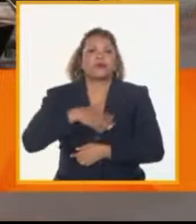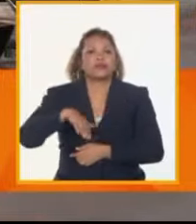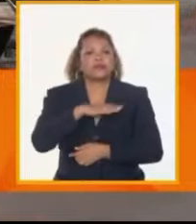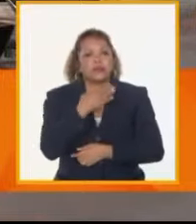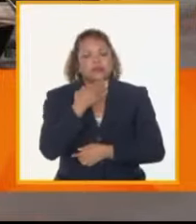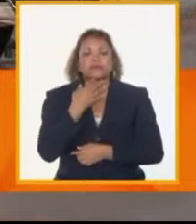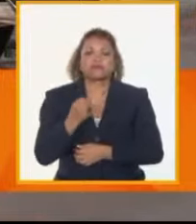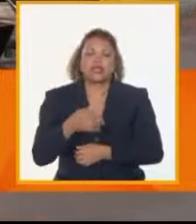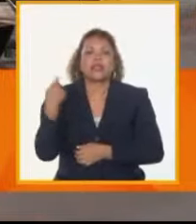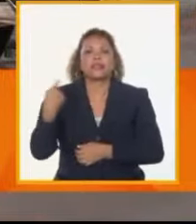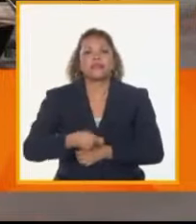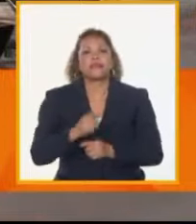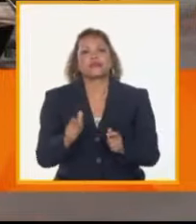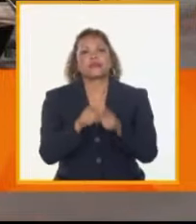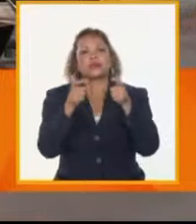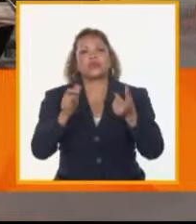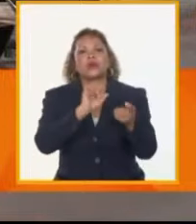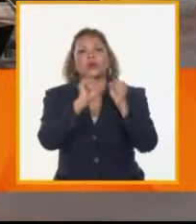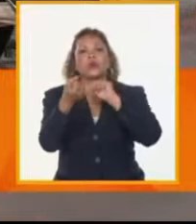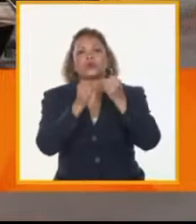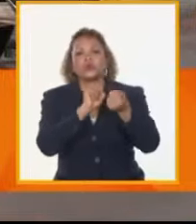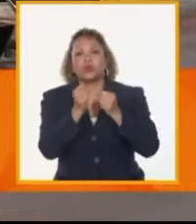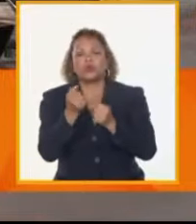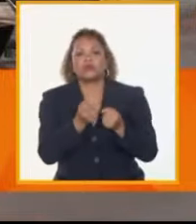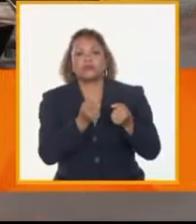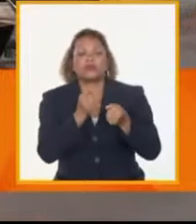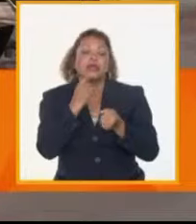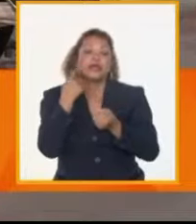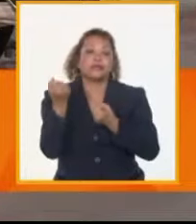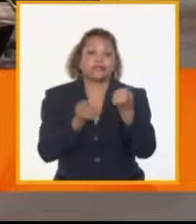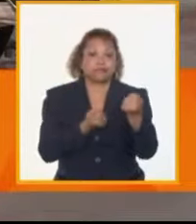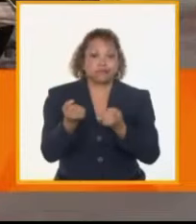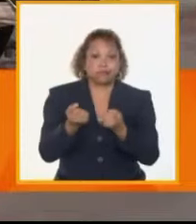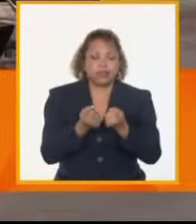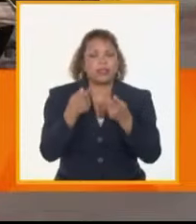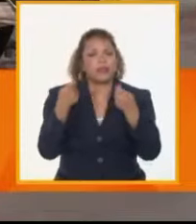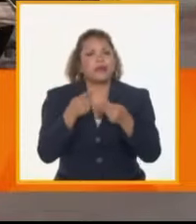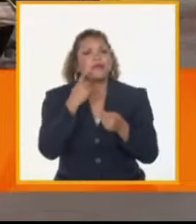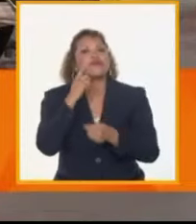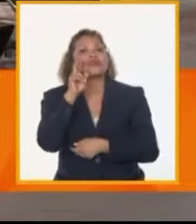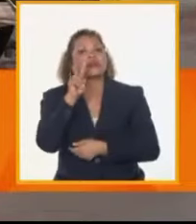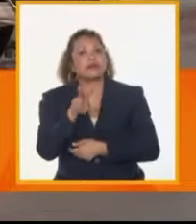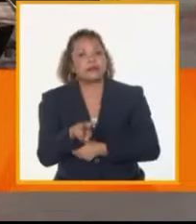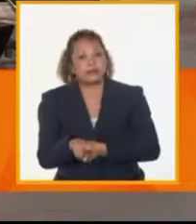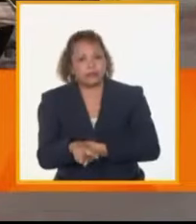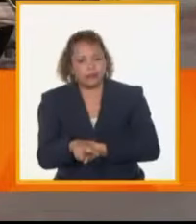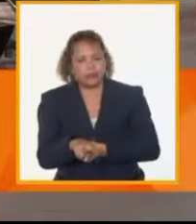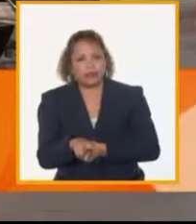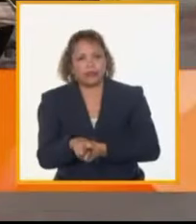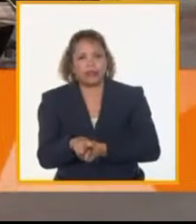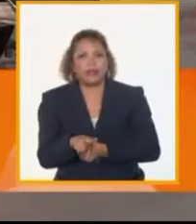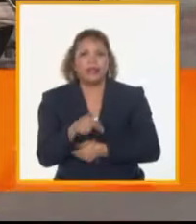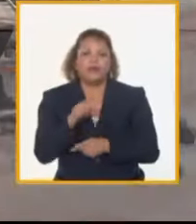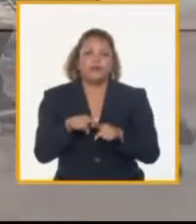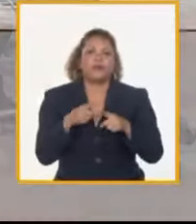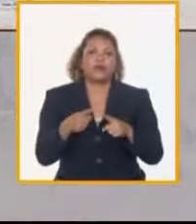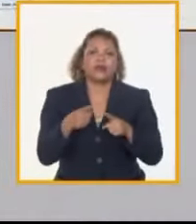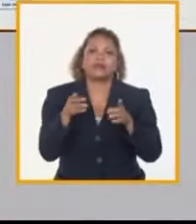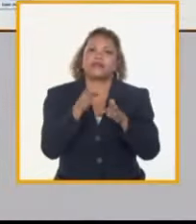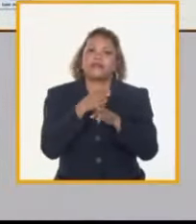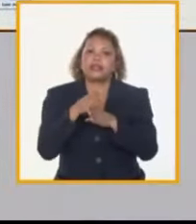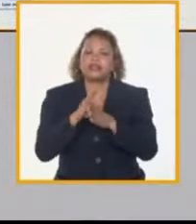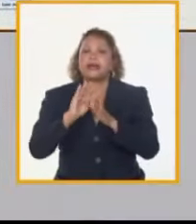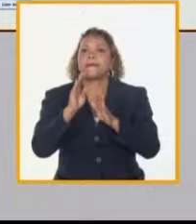que incrementar las acciones de control en esa ruta y tenemos además que revisar, en este caso específico, porque ahí se han aplicado un grupo de